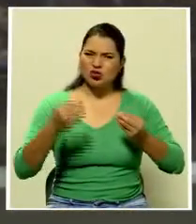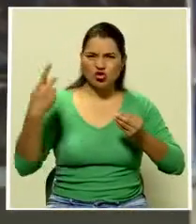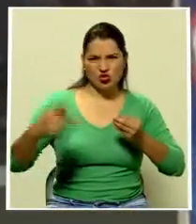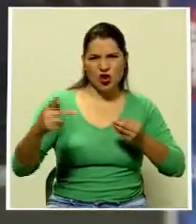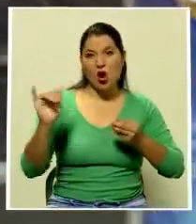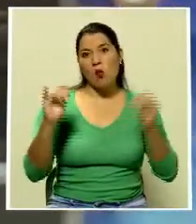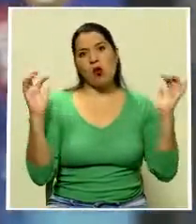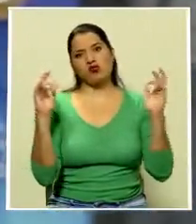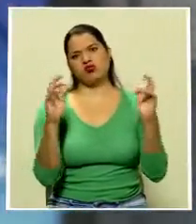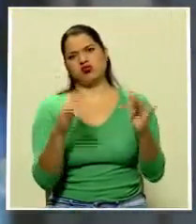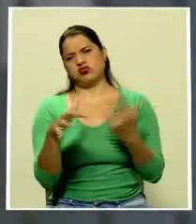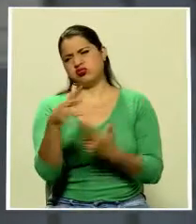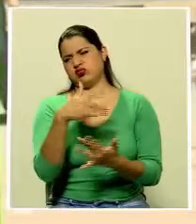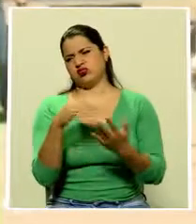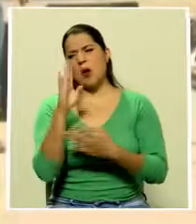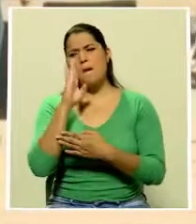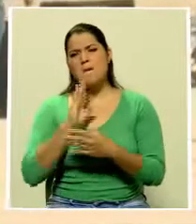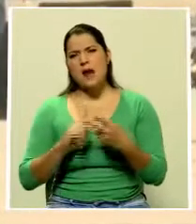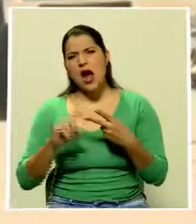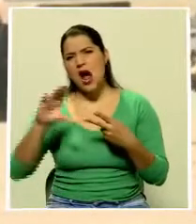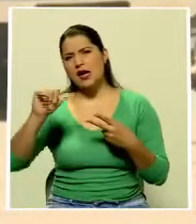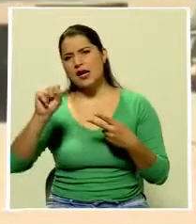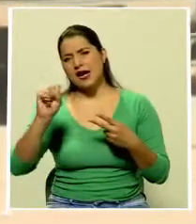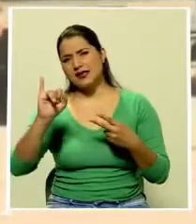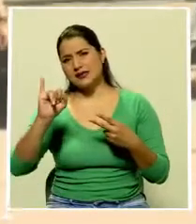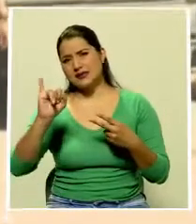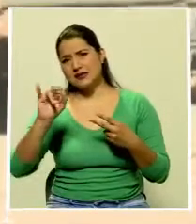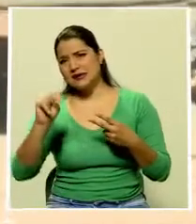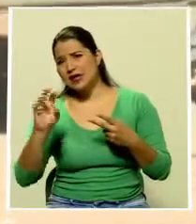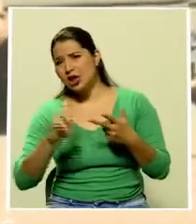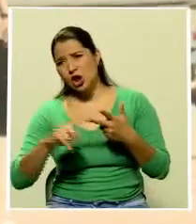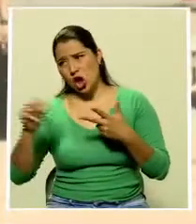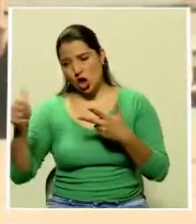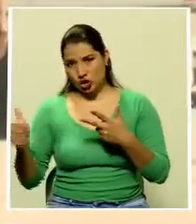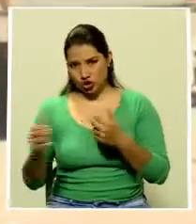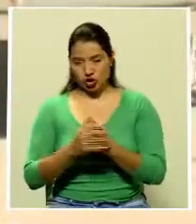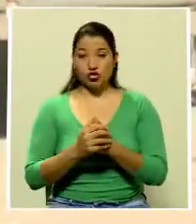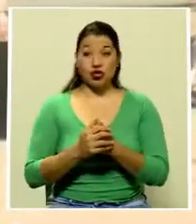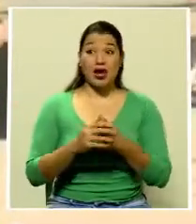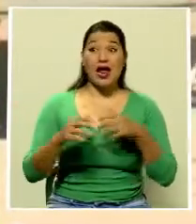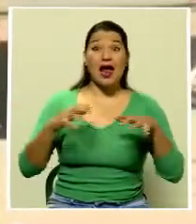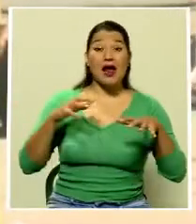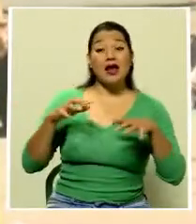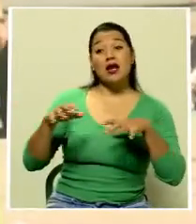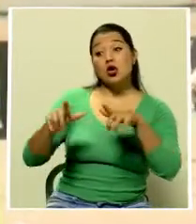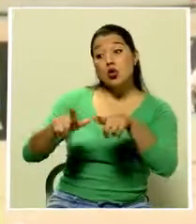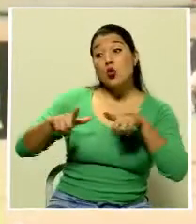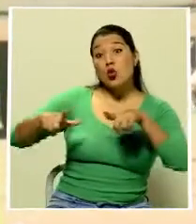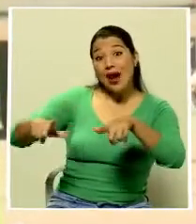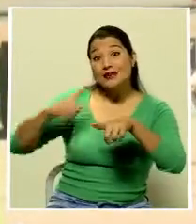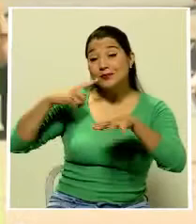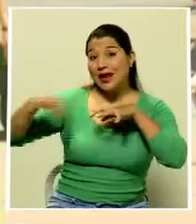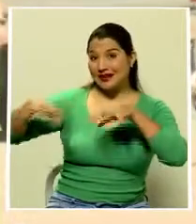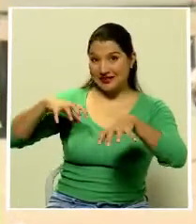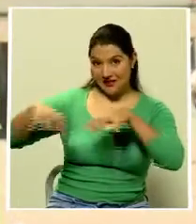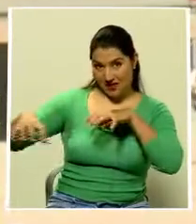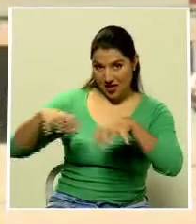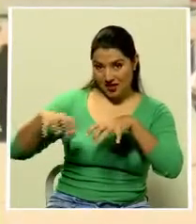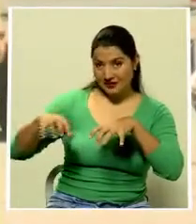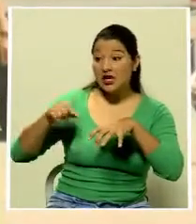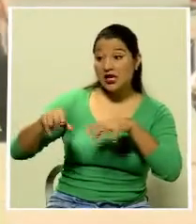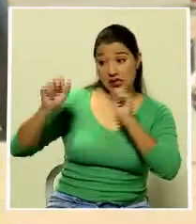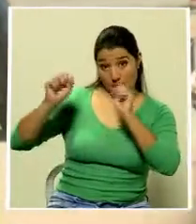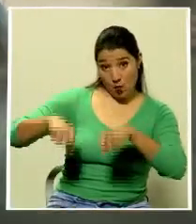masiva, bares, casinos, entre otros. Las salas de eventos para actividades empresariales o académicas podrán funcionar con un máximo